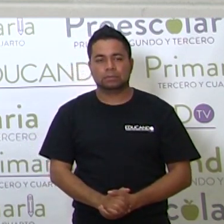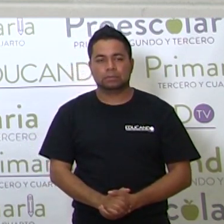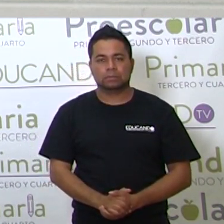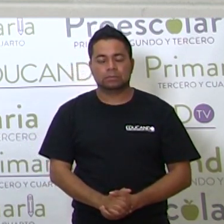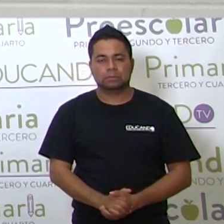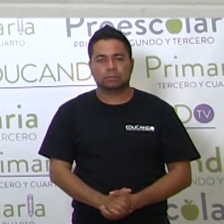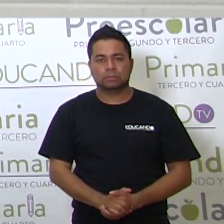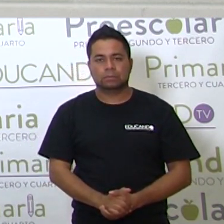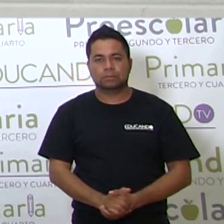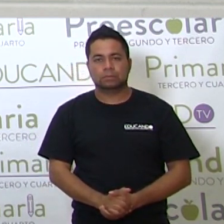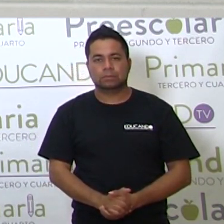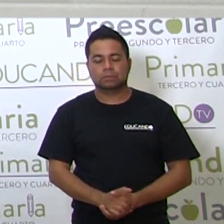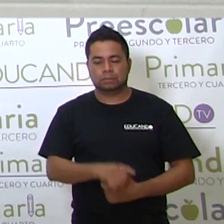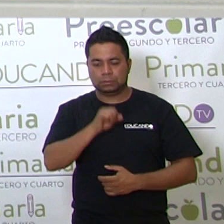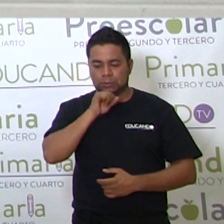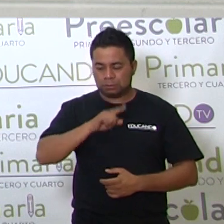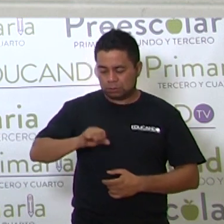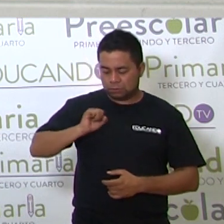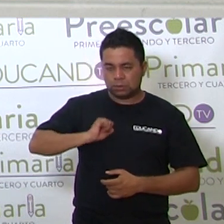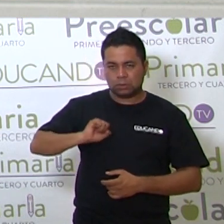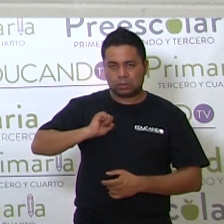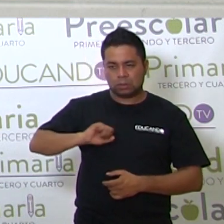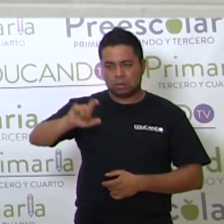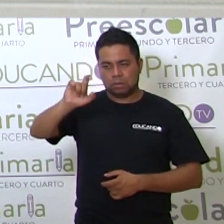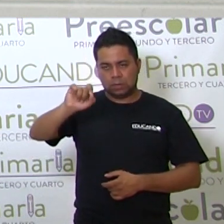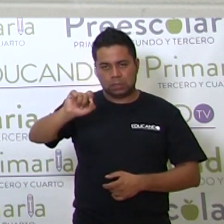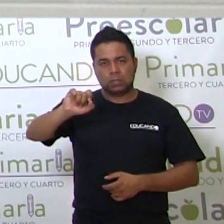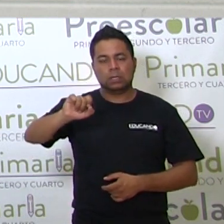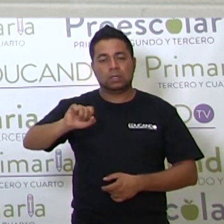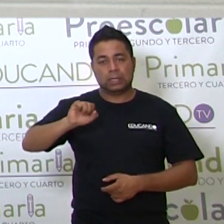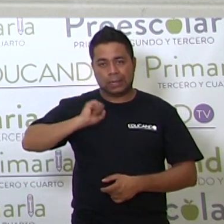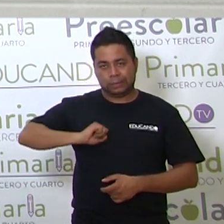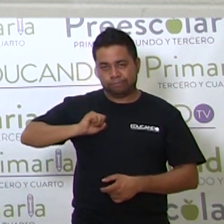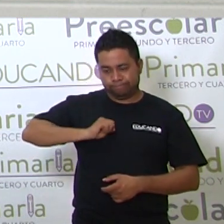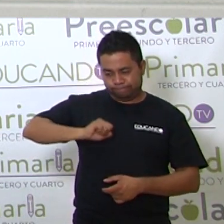también siglo XX,